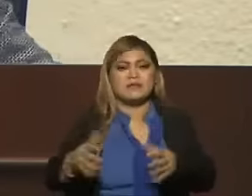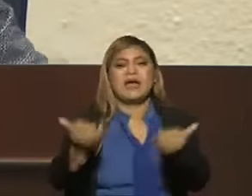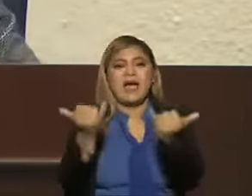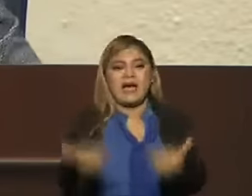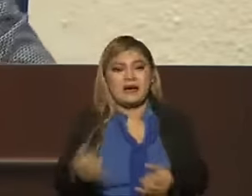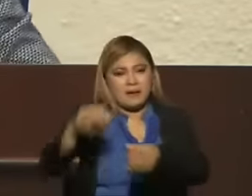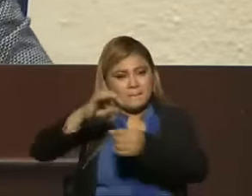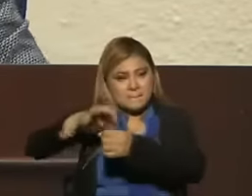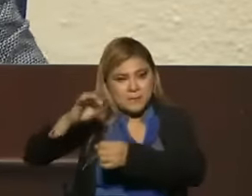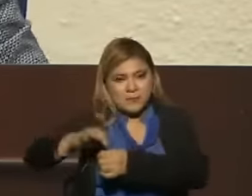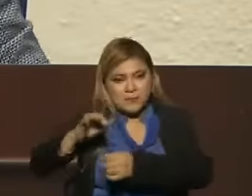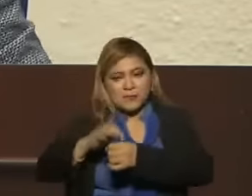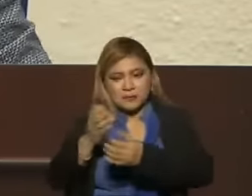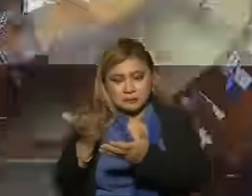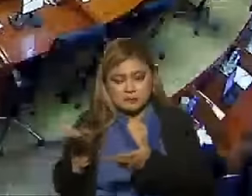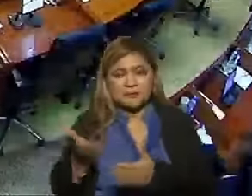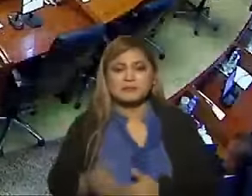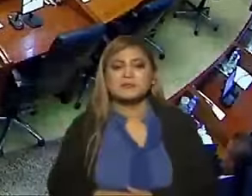digital.